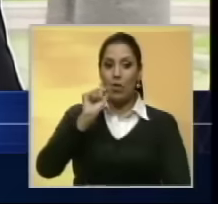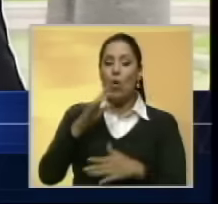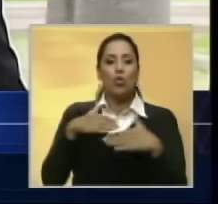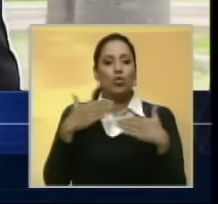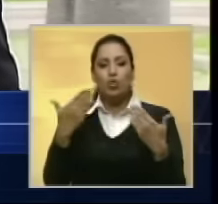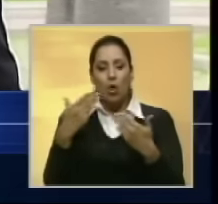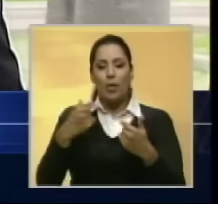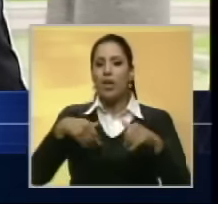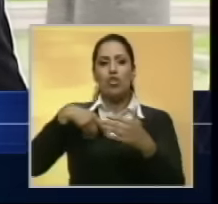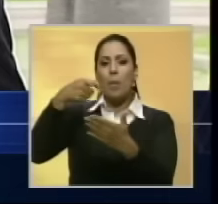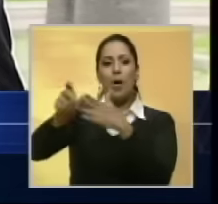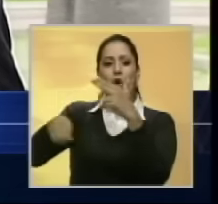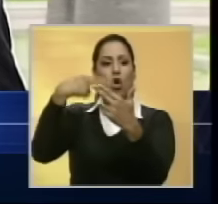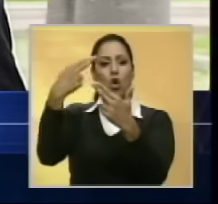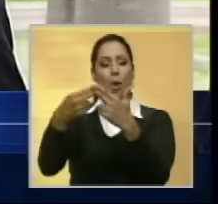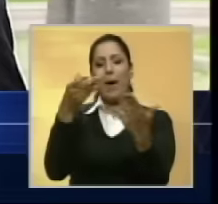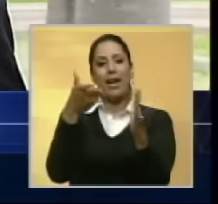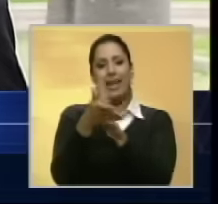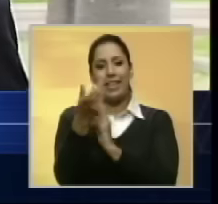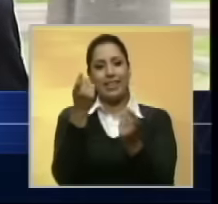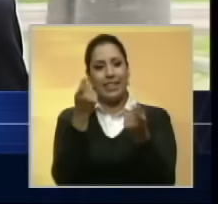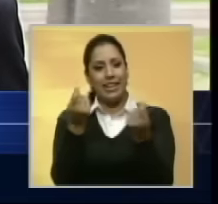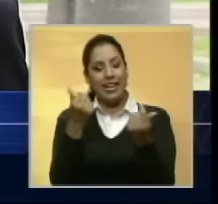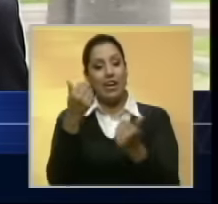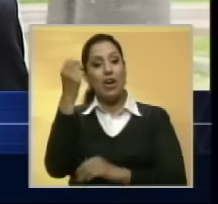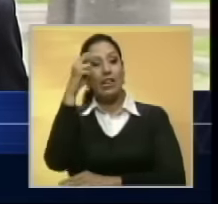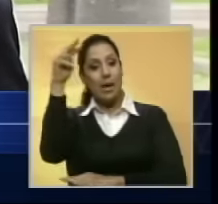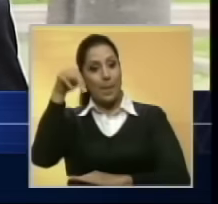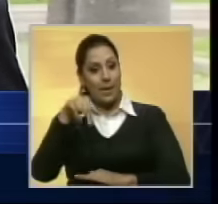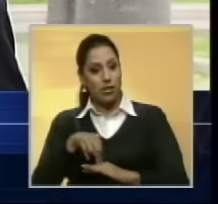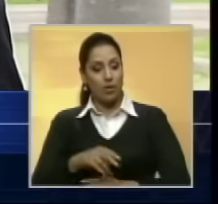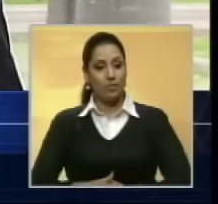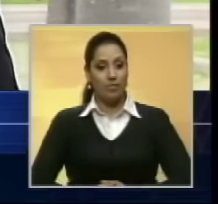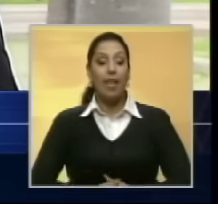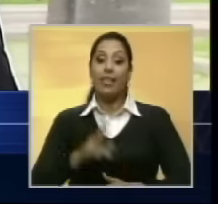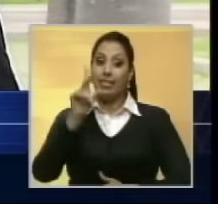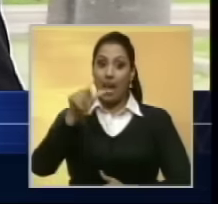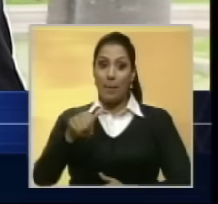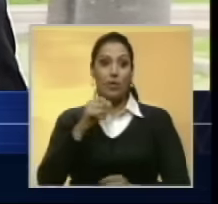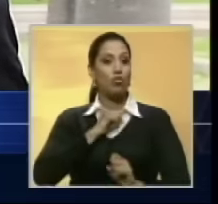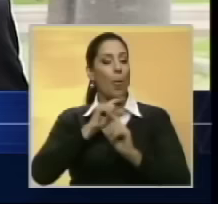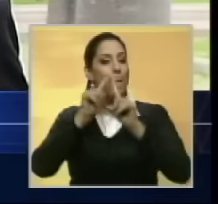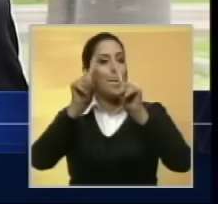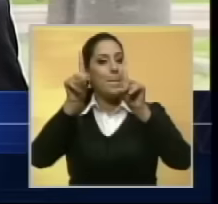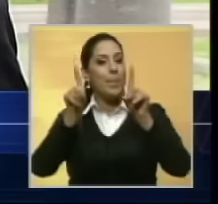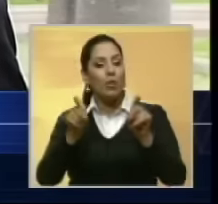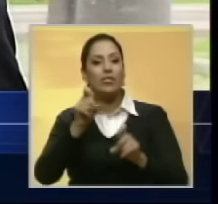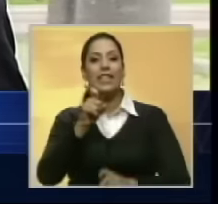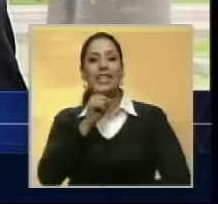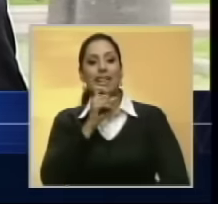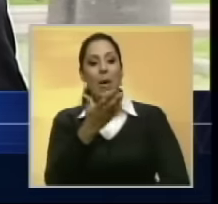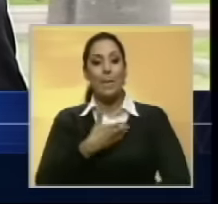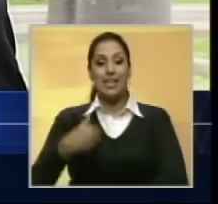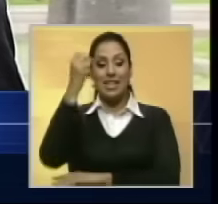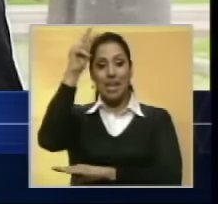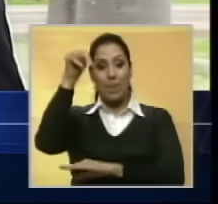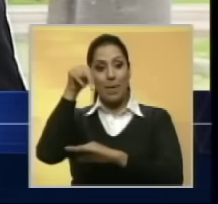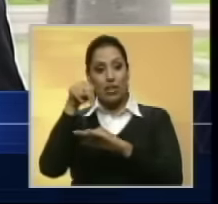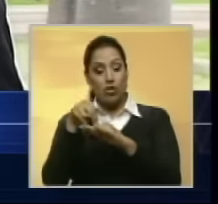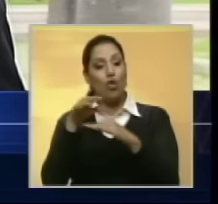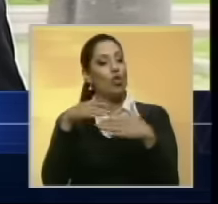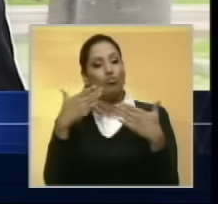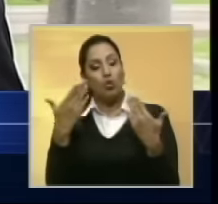relación a suspender la transferencia de recursos al Parlamento venezolano. También le consultamos al presidente de la Asamblea Nacional